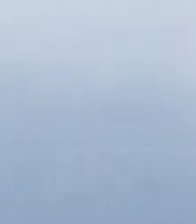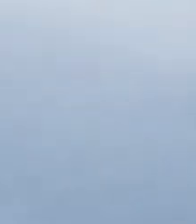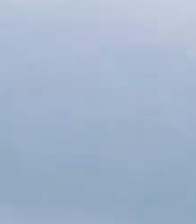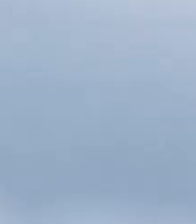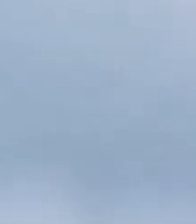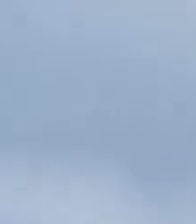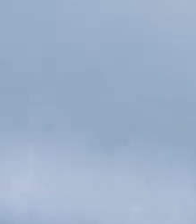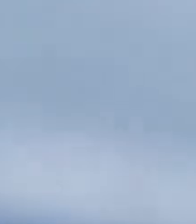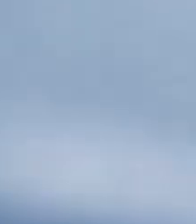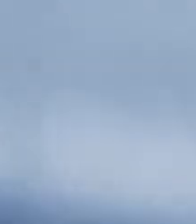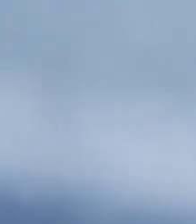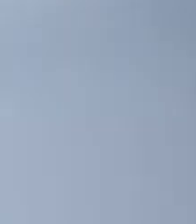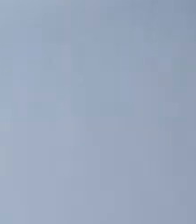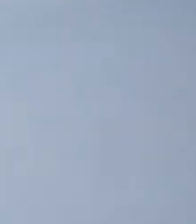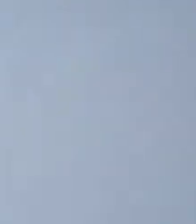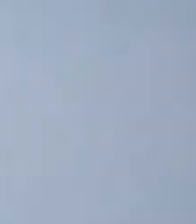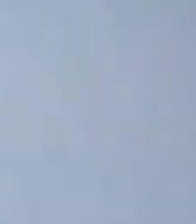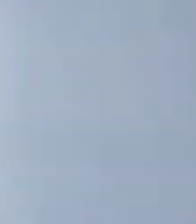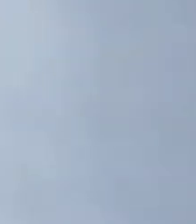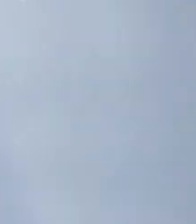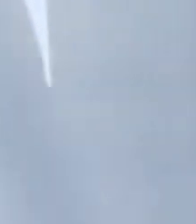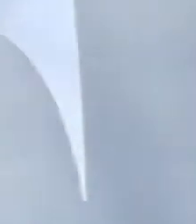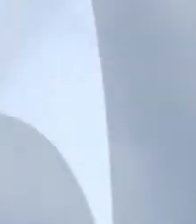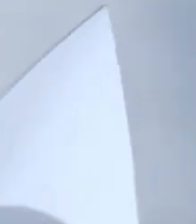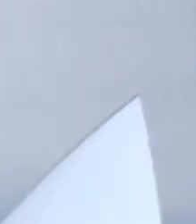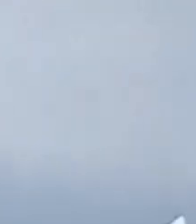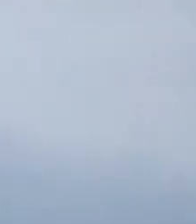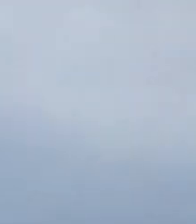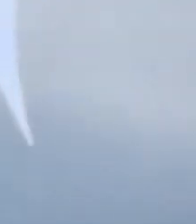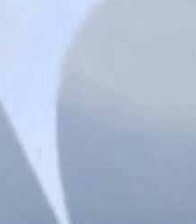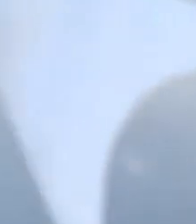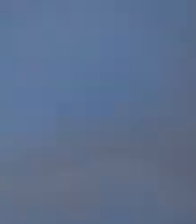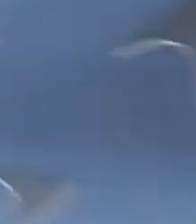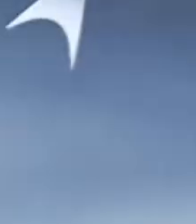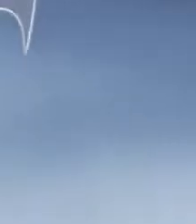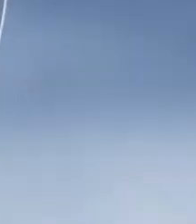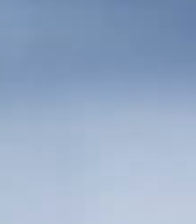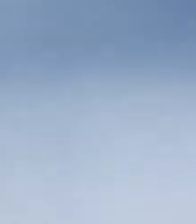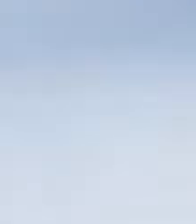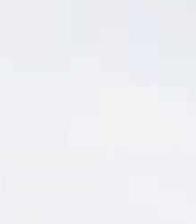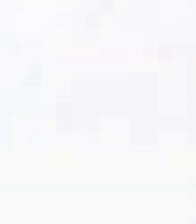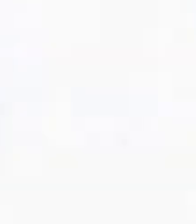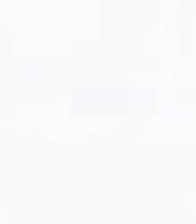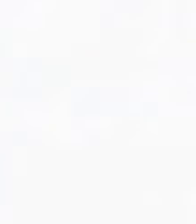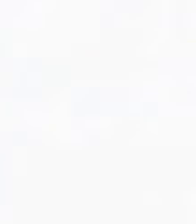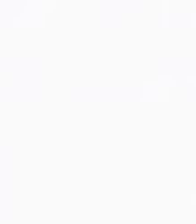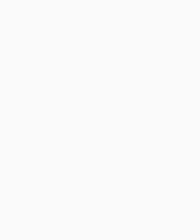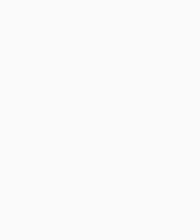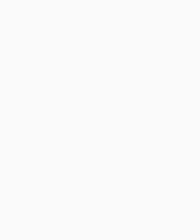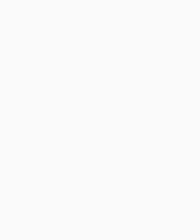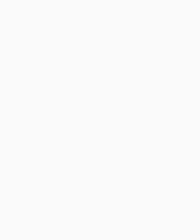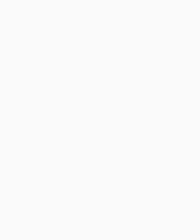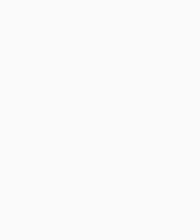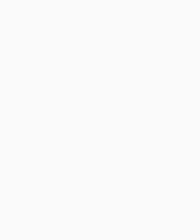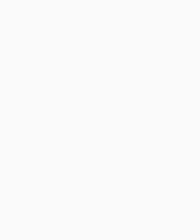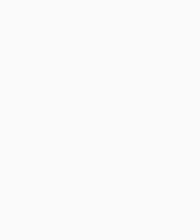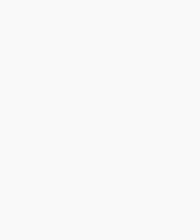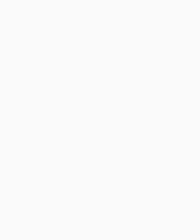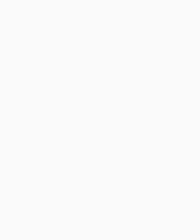En Enlace Televisión, las noticias son presentadas con el patrocinio de Impala Terminals Barranca Bermeja.